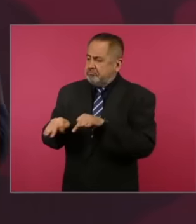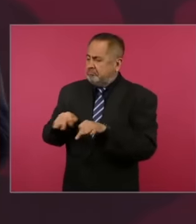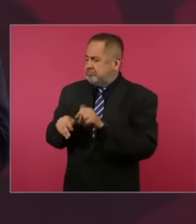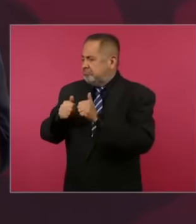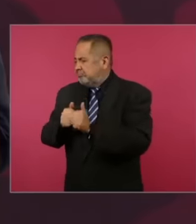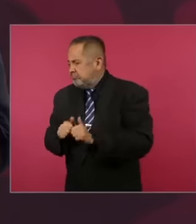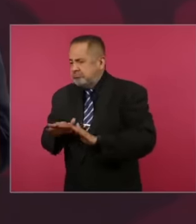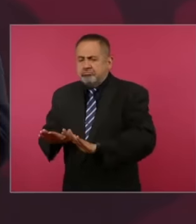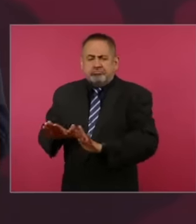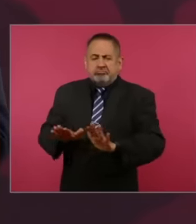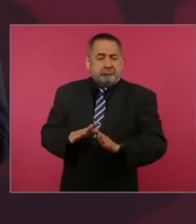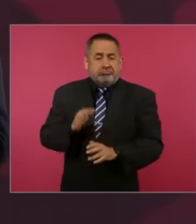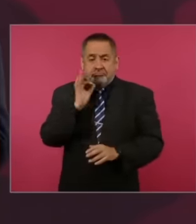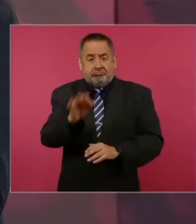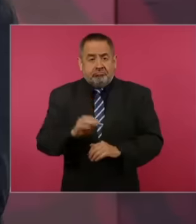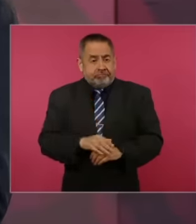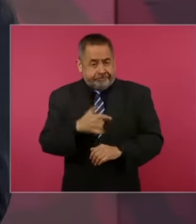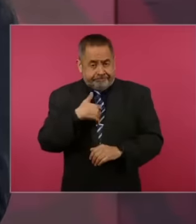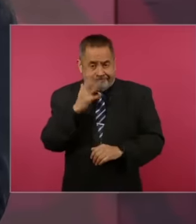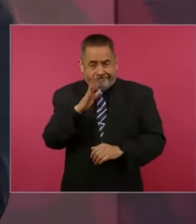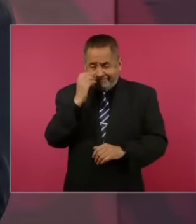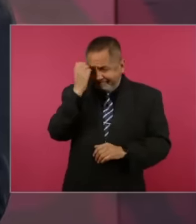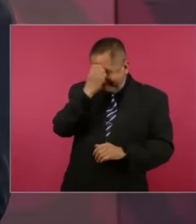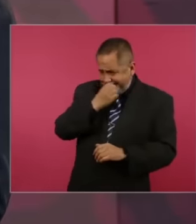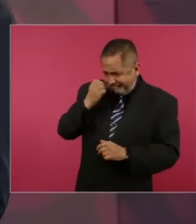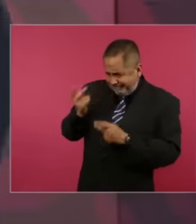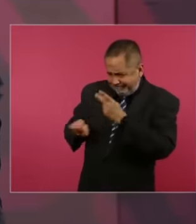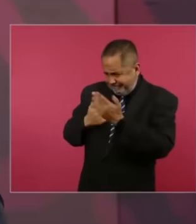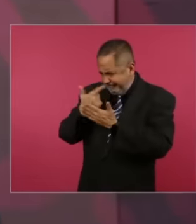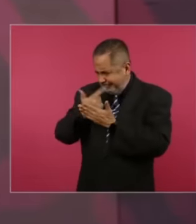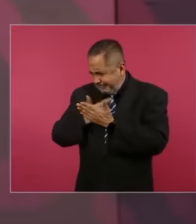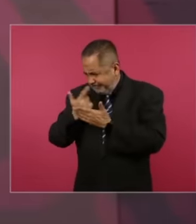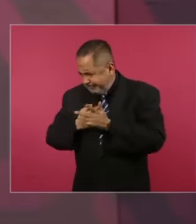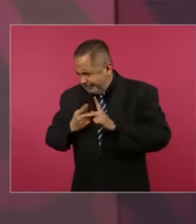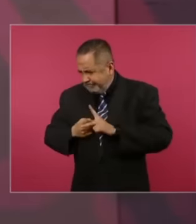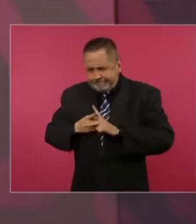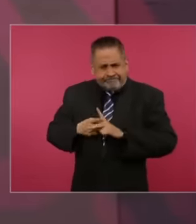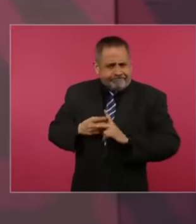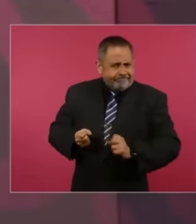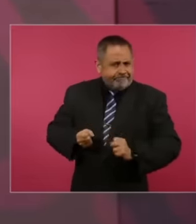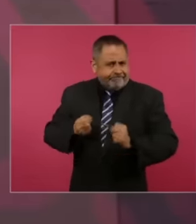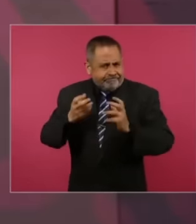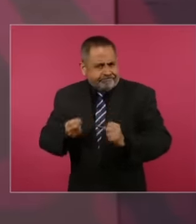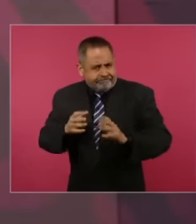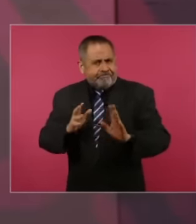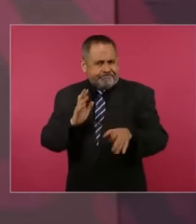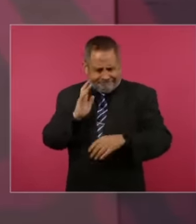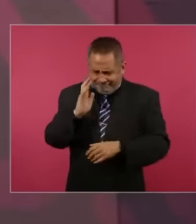Hemos hecho evaluaciones, tenemos